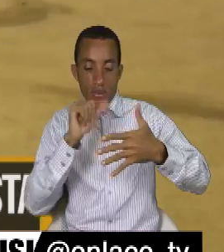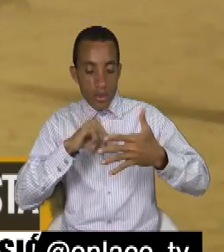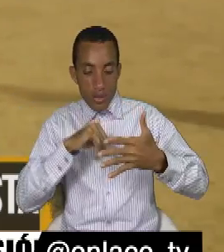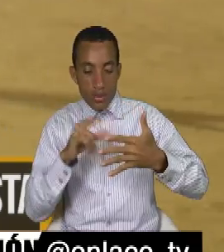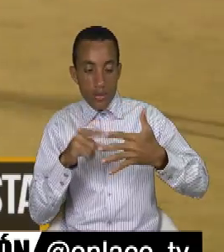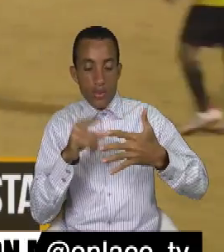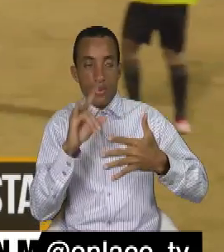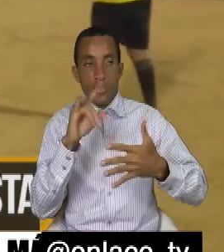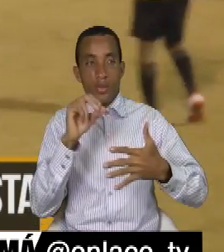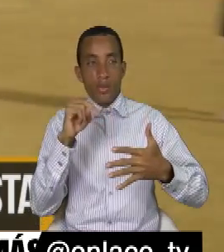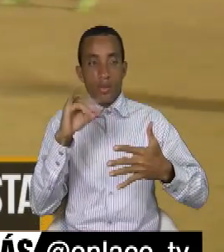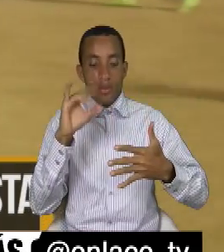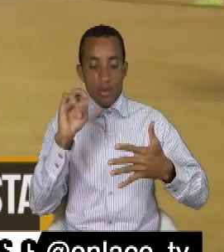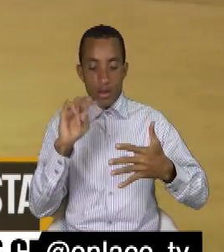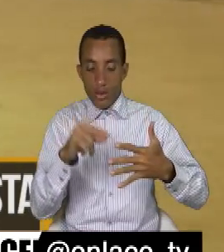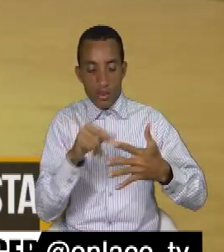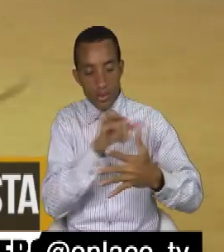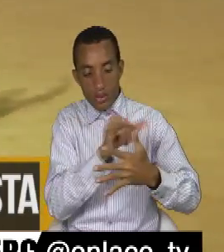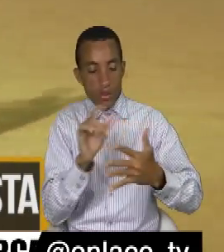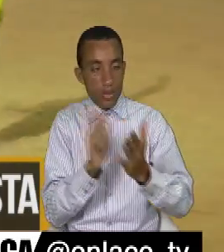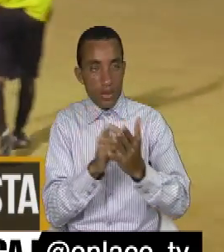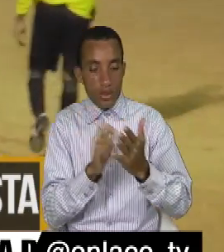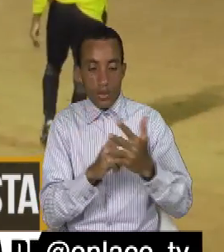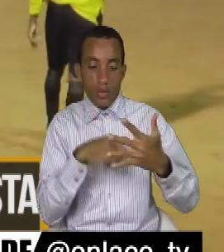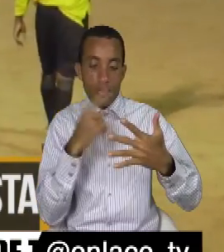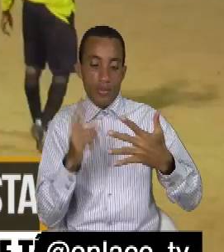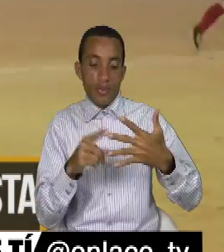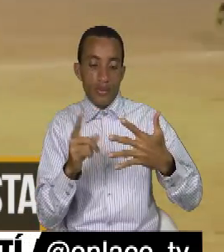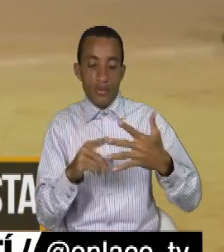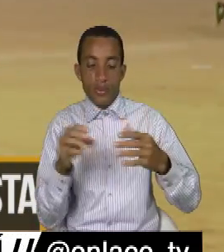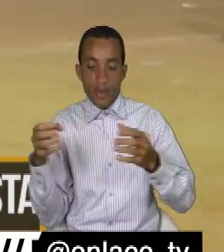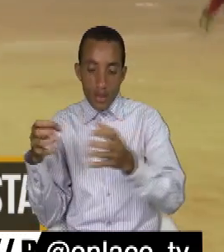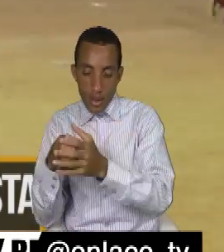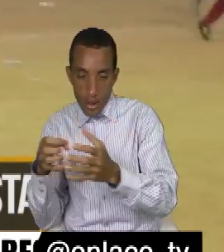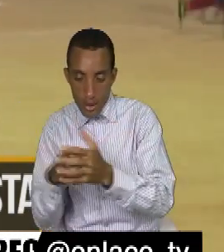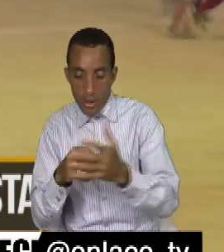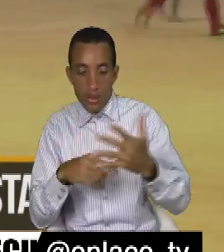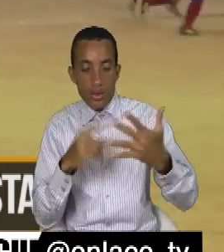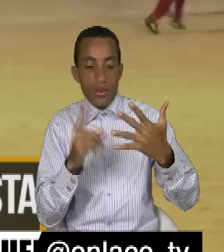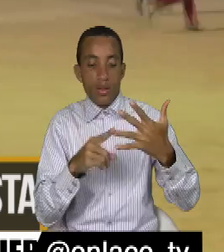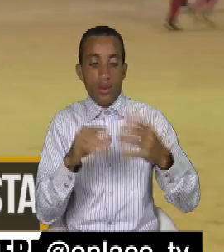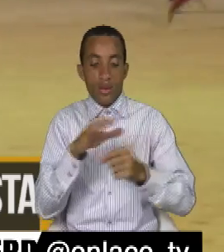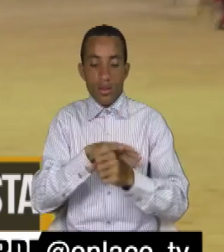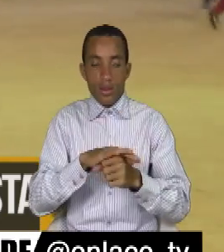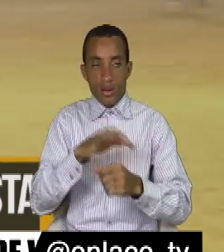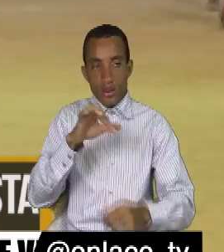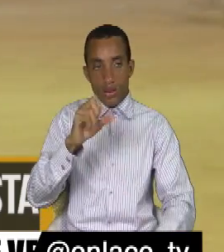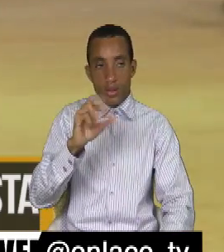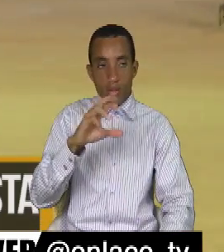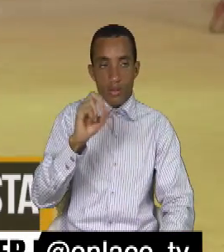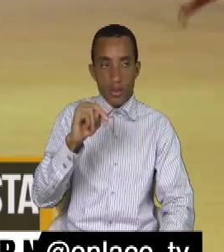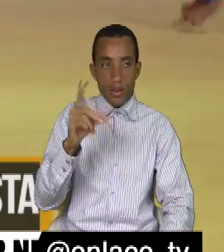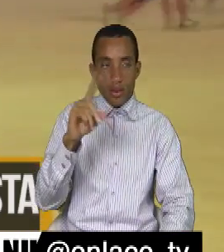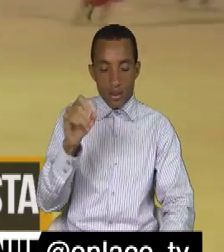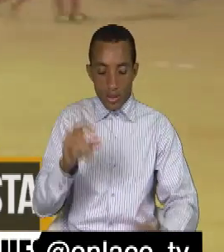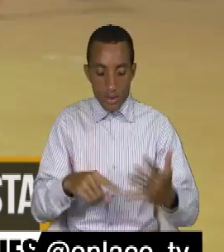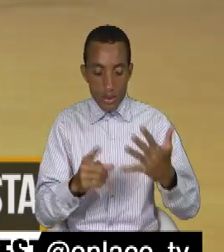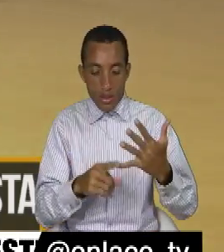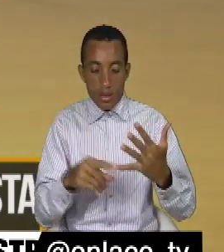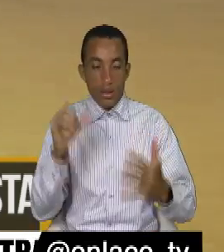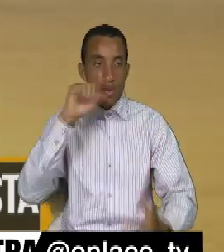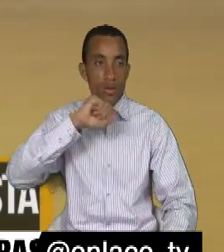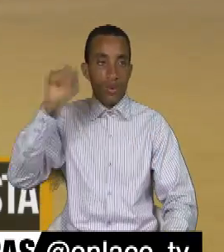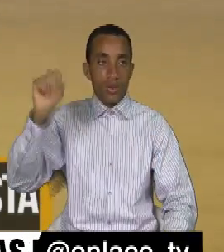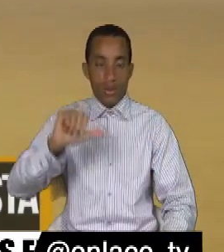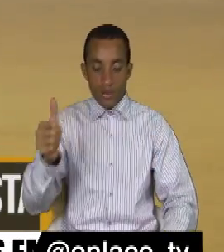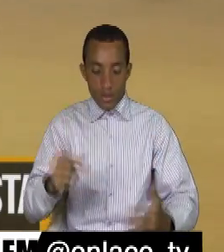Unión Magdalena. Tercero va Aliados, cuarto va Parnaso, quinto va La Uso y Pacho Luis. De acuerdo